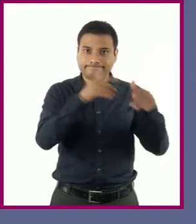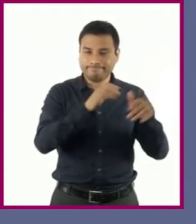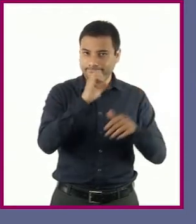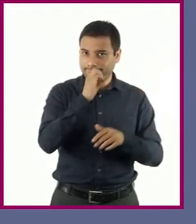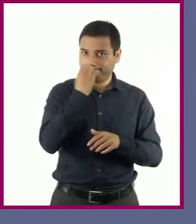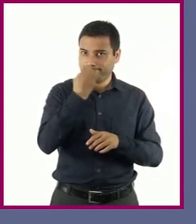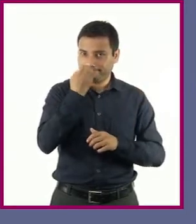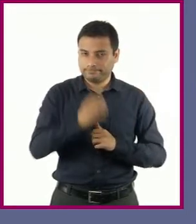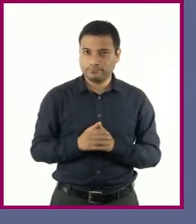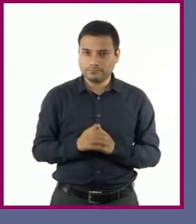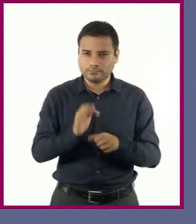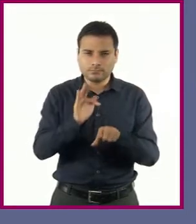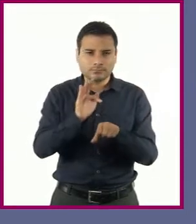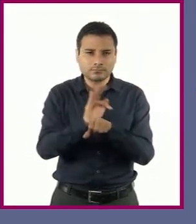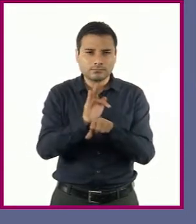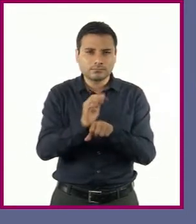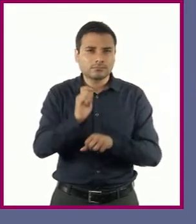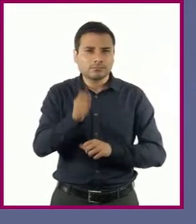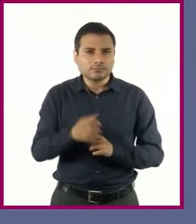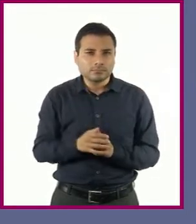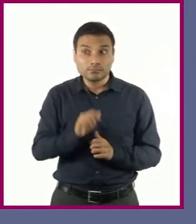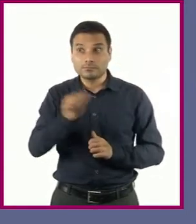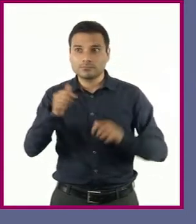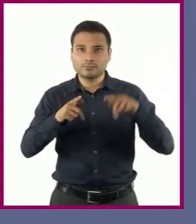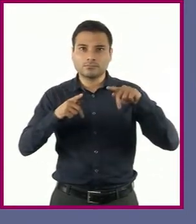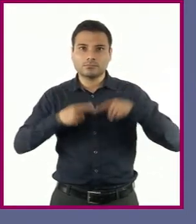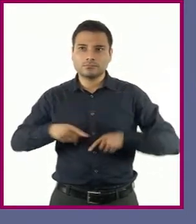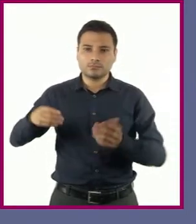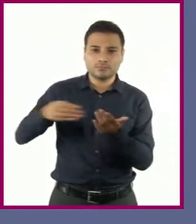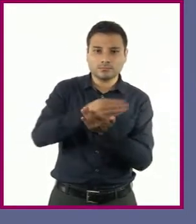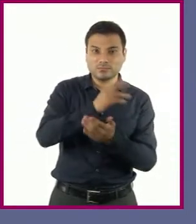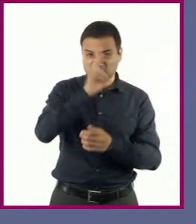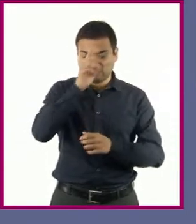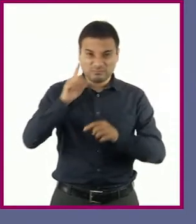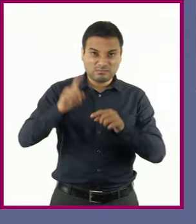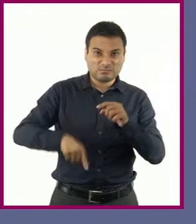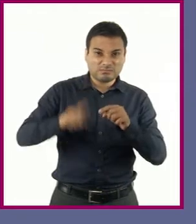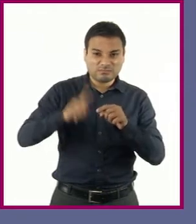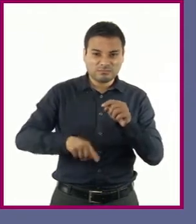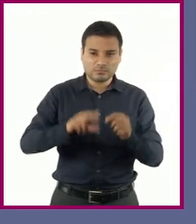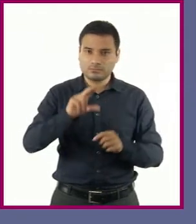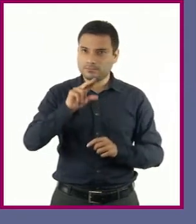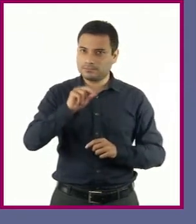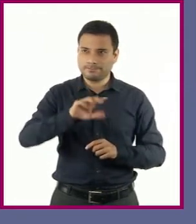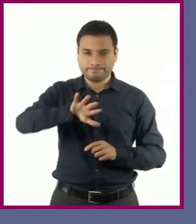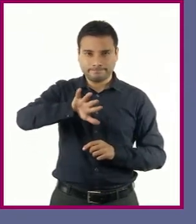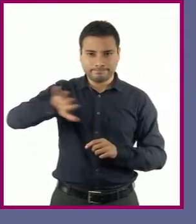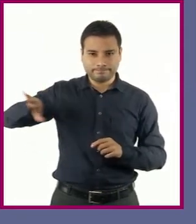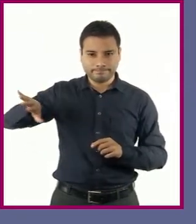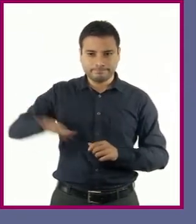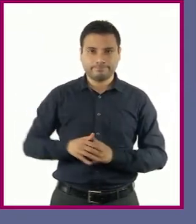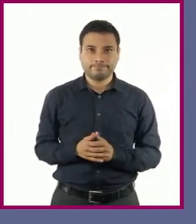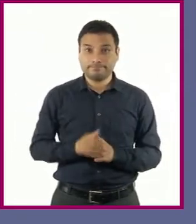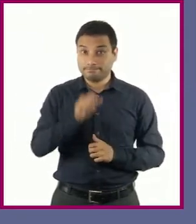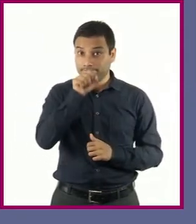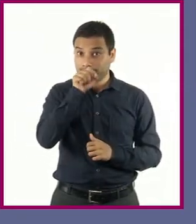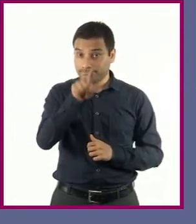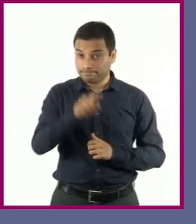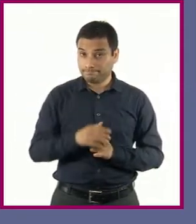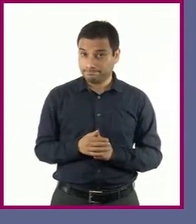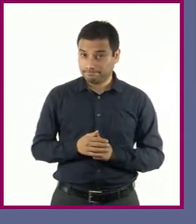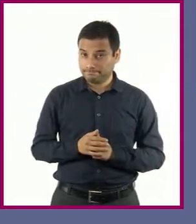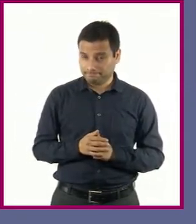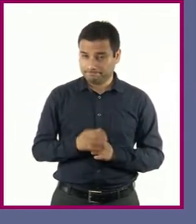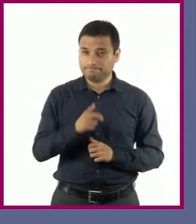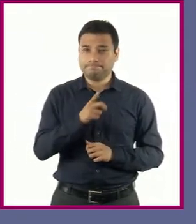Al proteger, se aseguran que otros no interfieran en el ejercicio del derecho a la educación. Y finalmente,